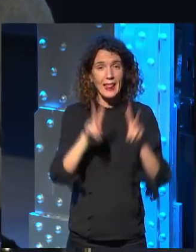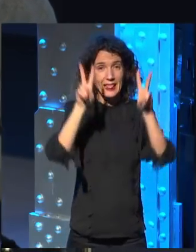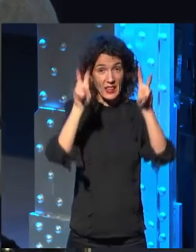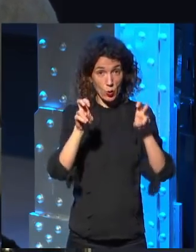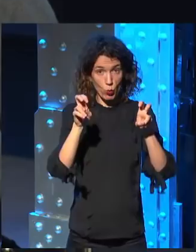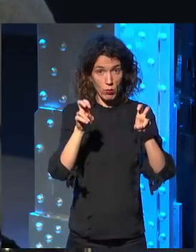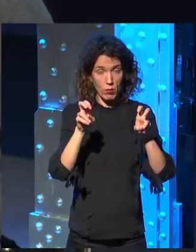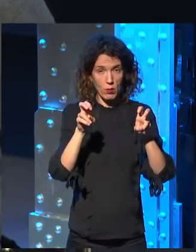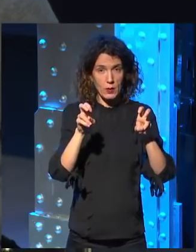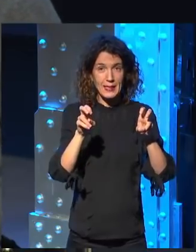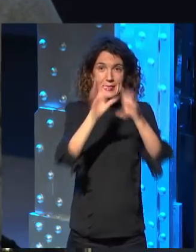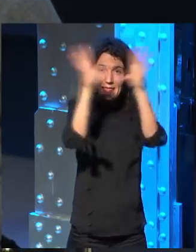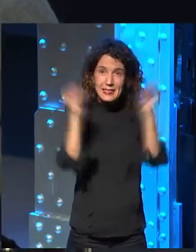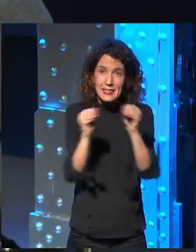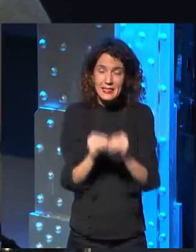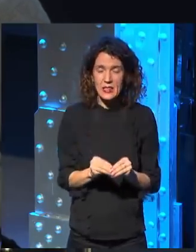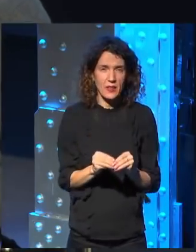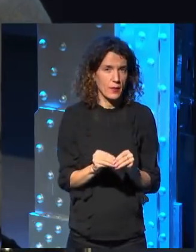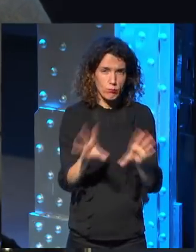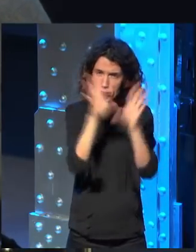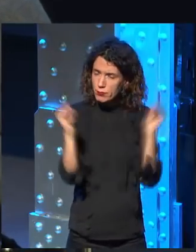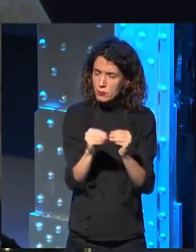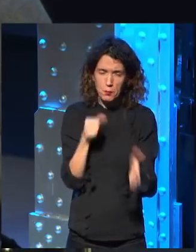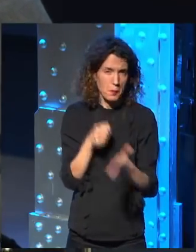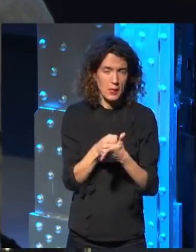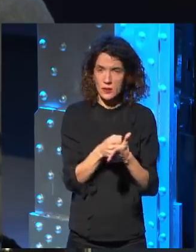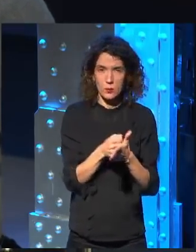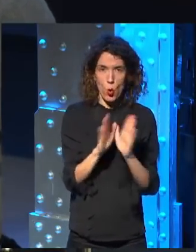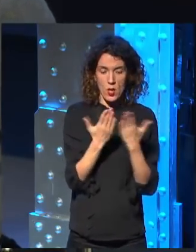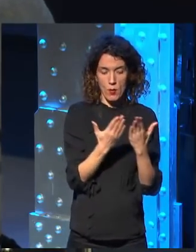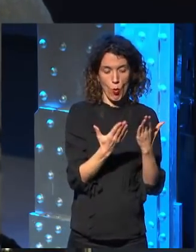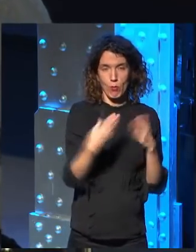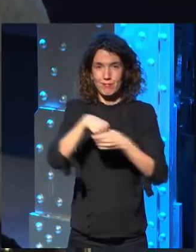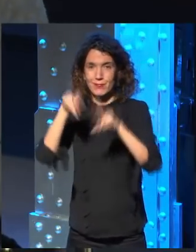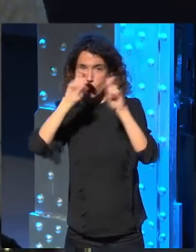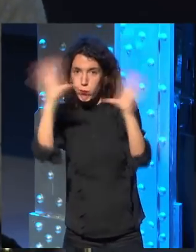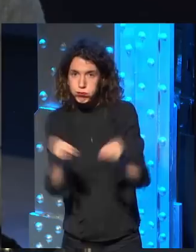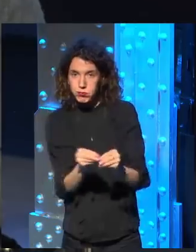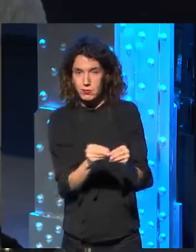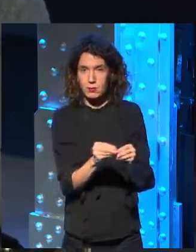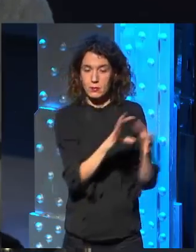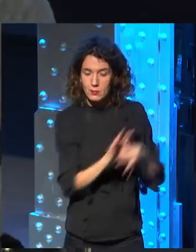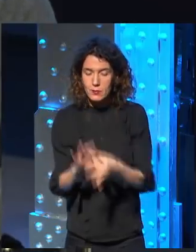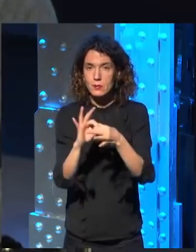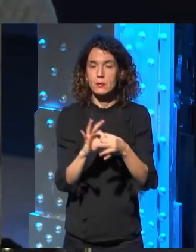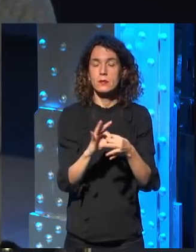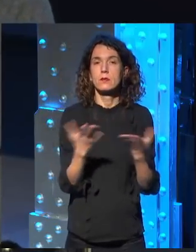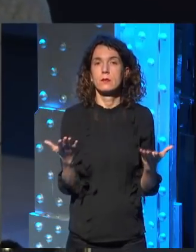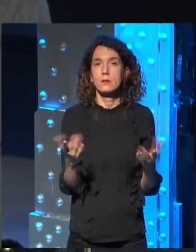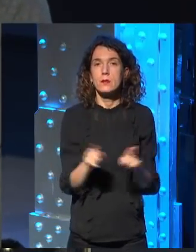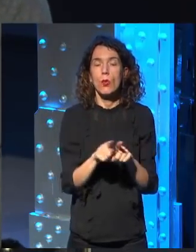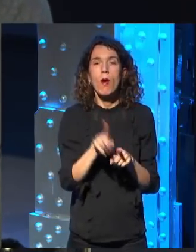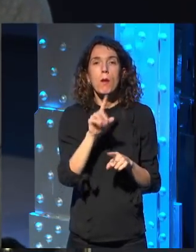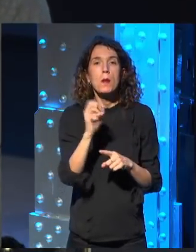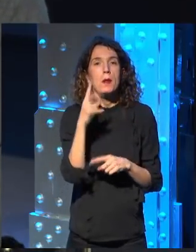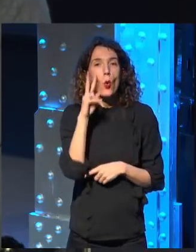título sintetice al máximo, ¿no? Sintetice un libro. Lo que tú decías hace un momento, tú